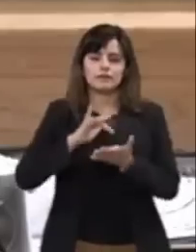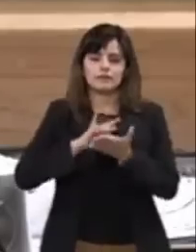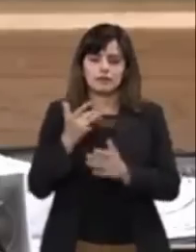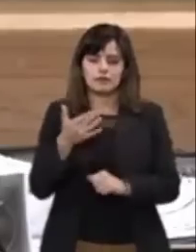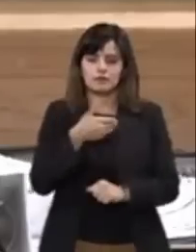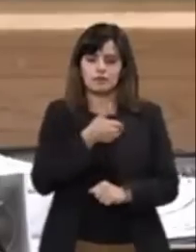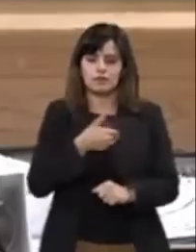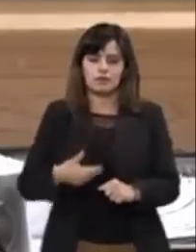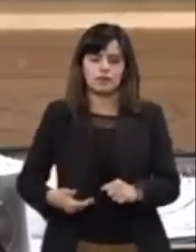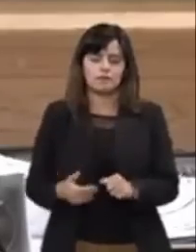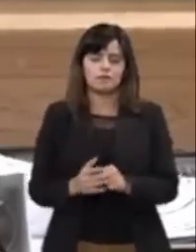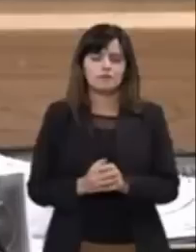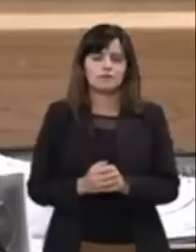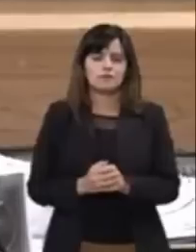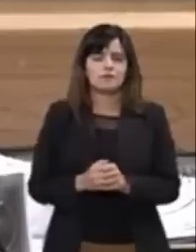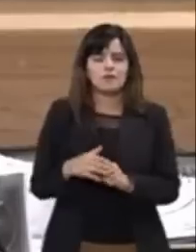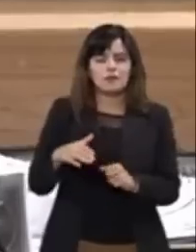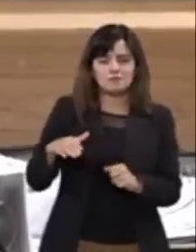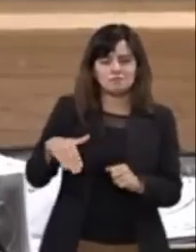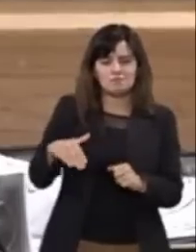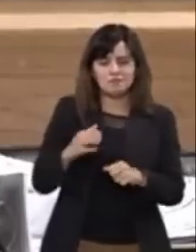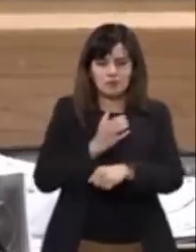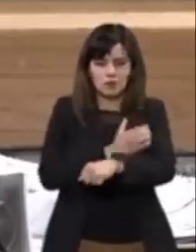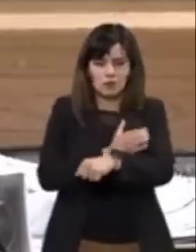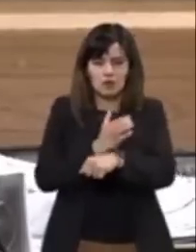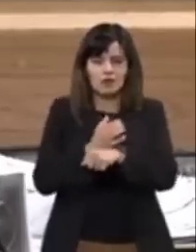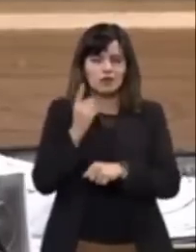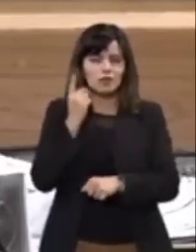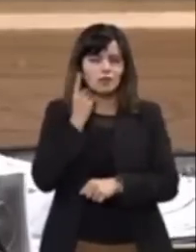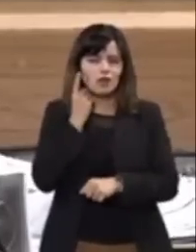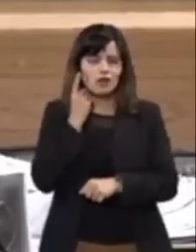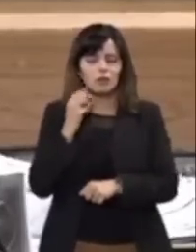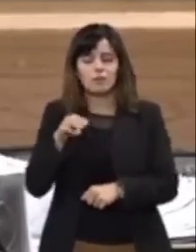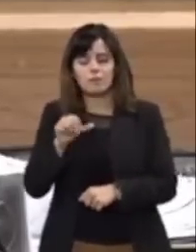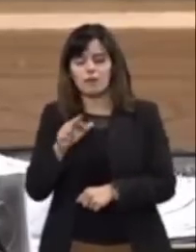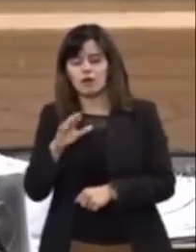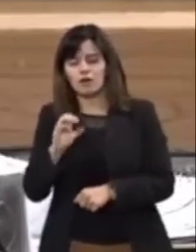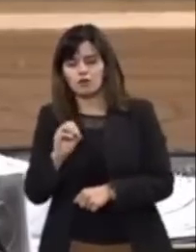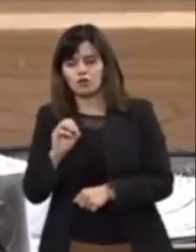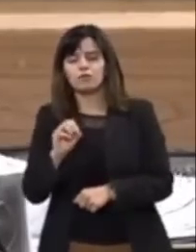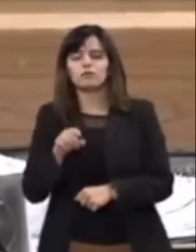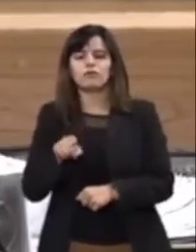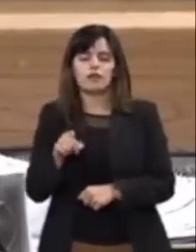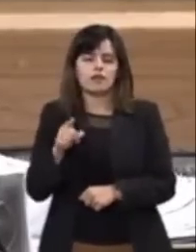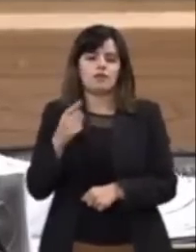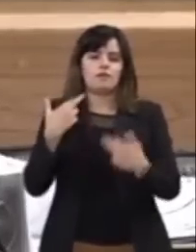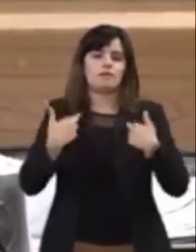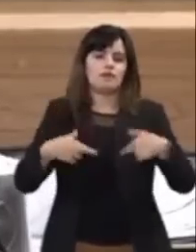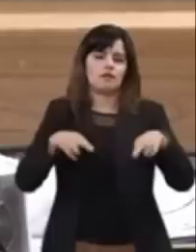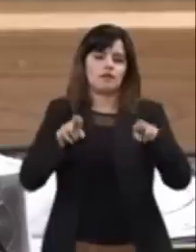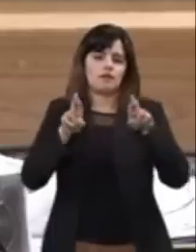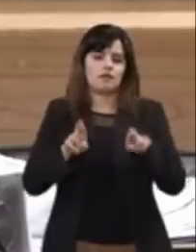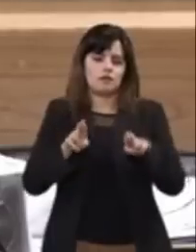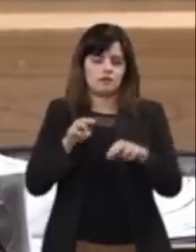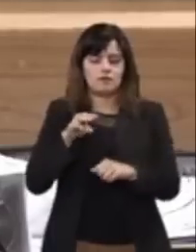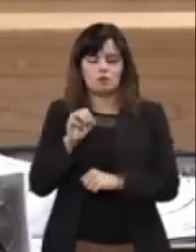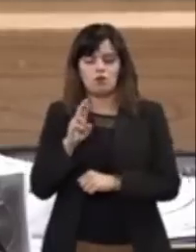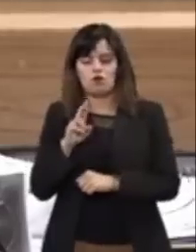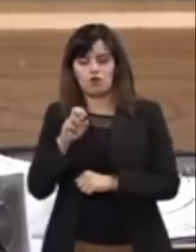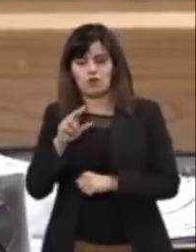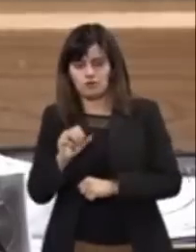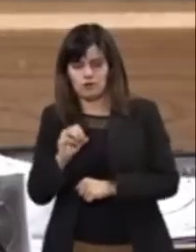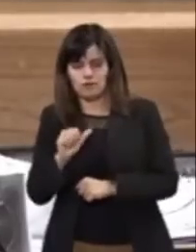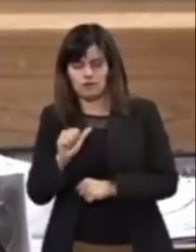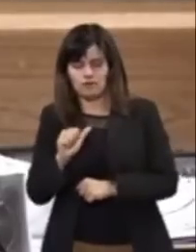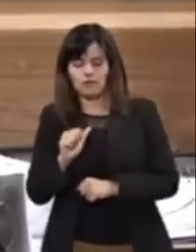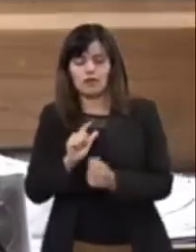Como refería mi compañero diputado Mario Yergo, representante propietario de Morena, lo mandatado